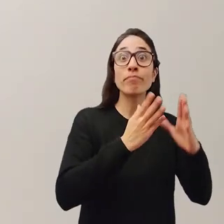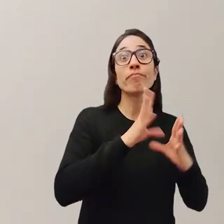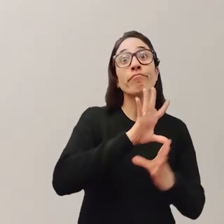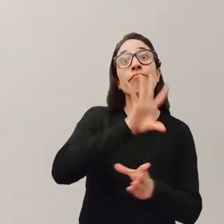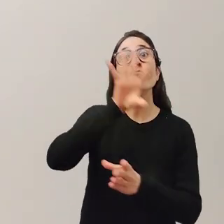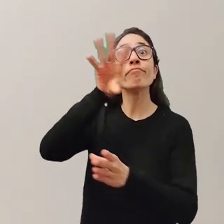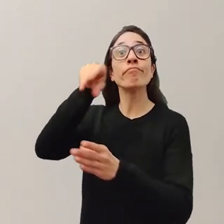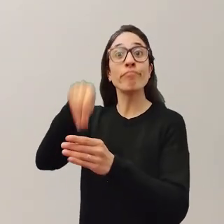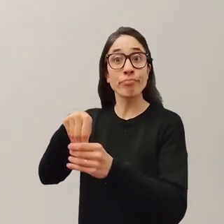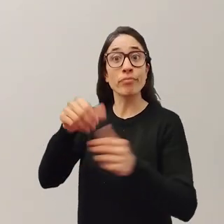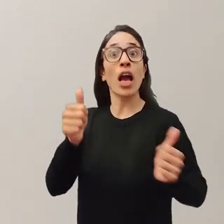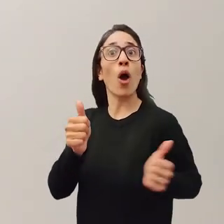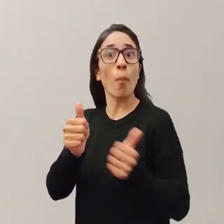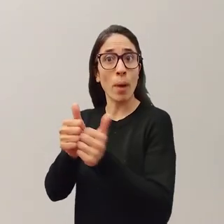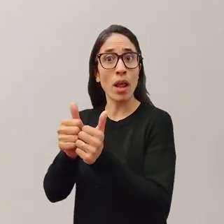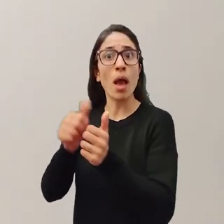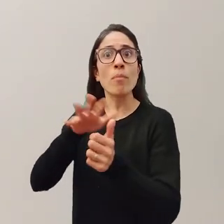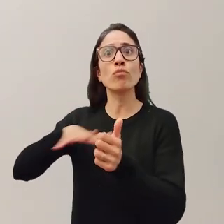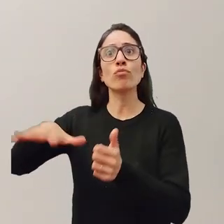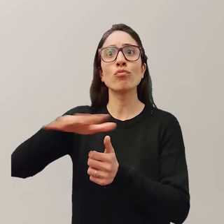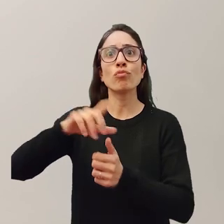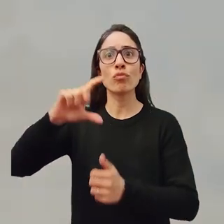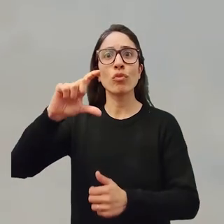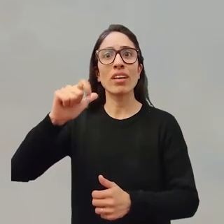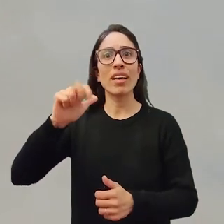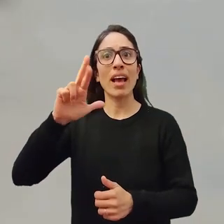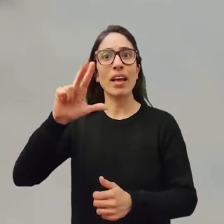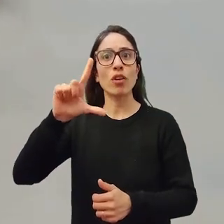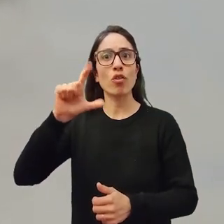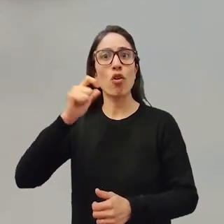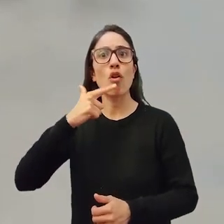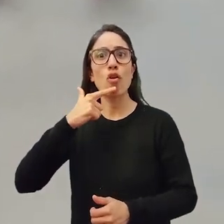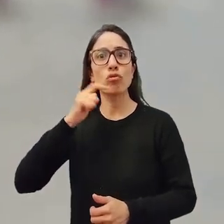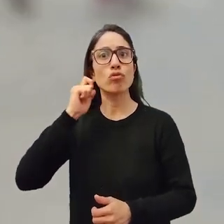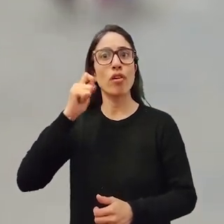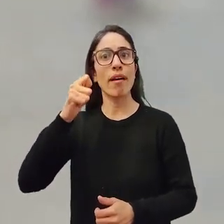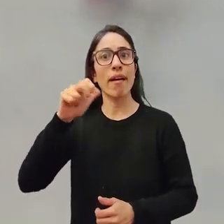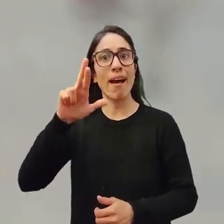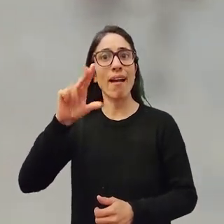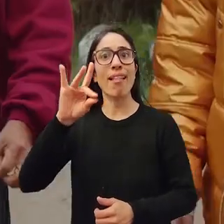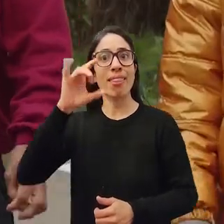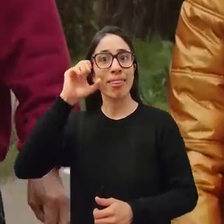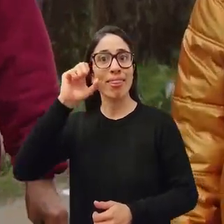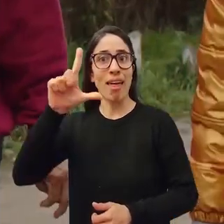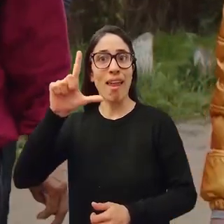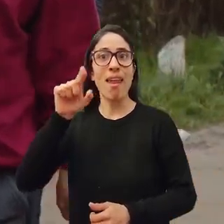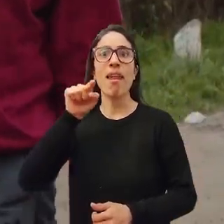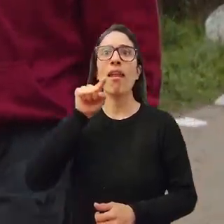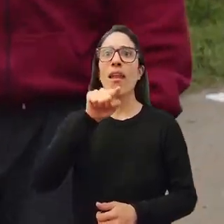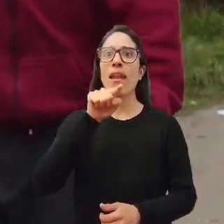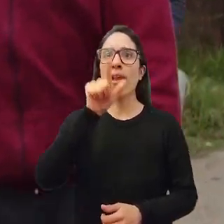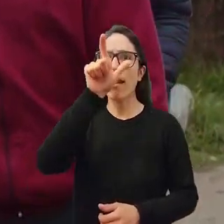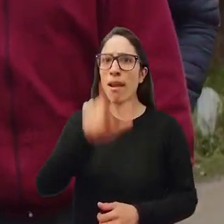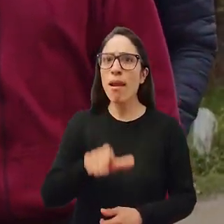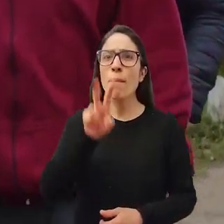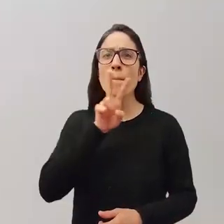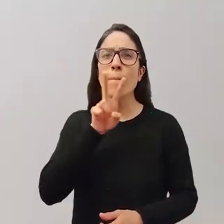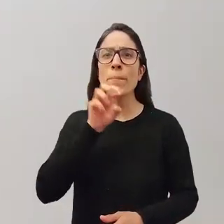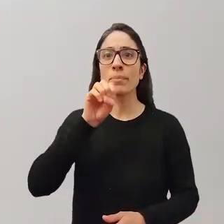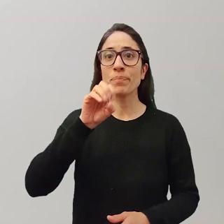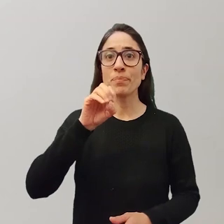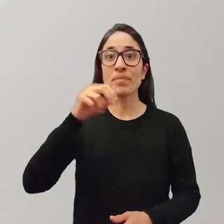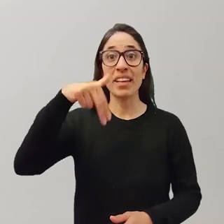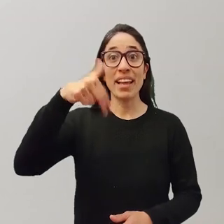ya lo estamos haciendo en su barrio, que es el barrio Carlos Gardel. Nancy, cuando estábamos en la cárcel, era